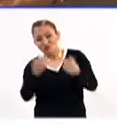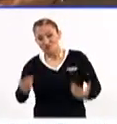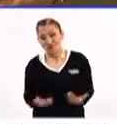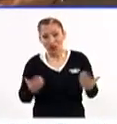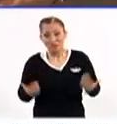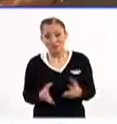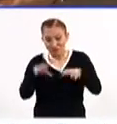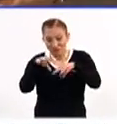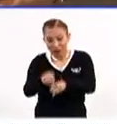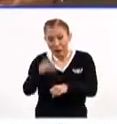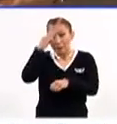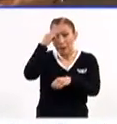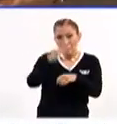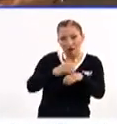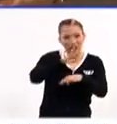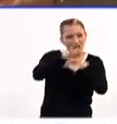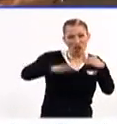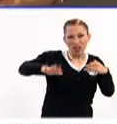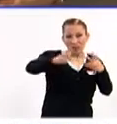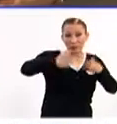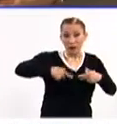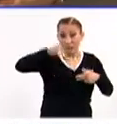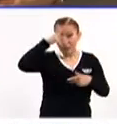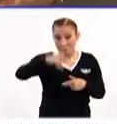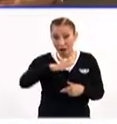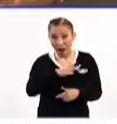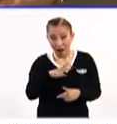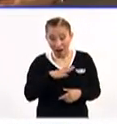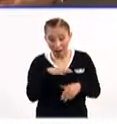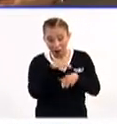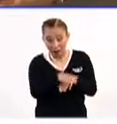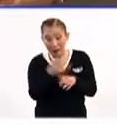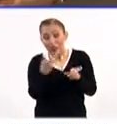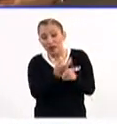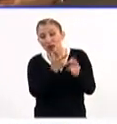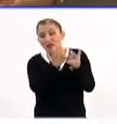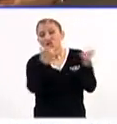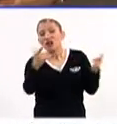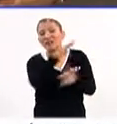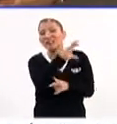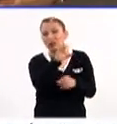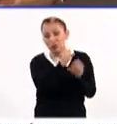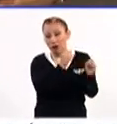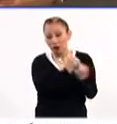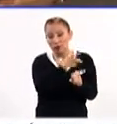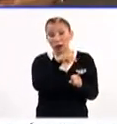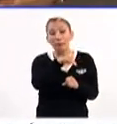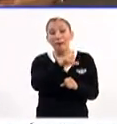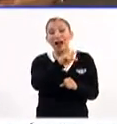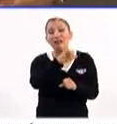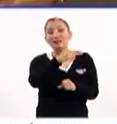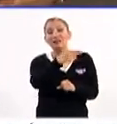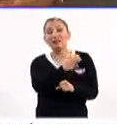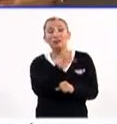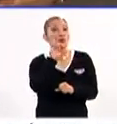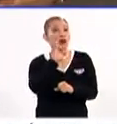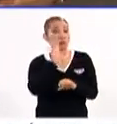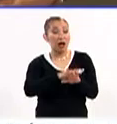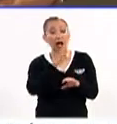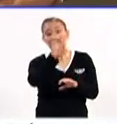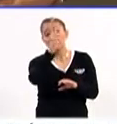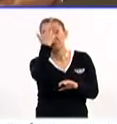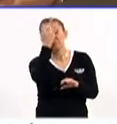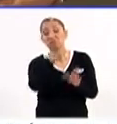de conquista, de la memoria popular mexicana que existe sobre los sucesos de hace 500 años, la Malinche es un personaje mucho